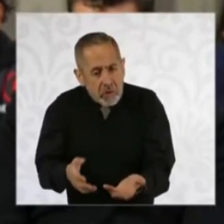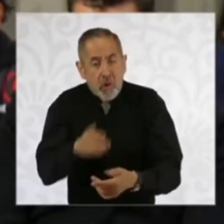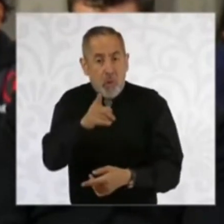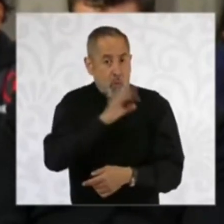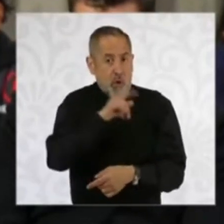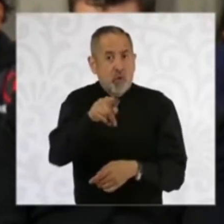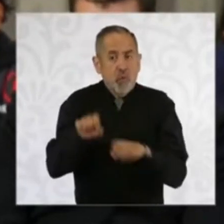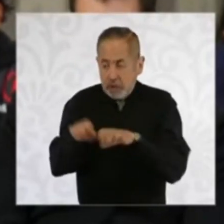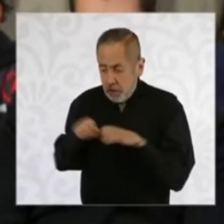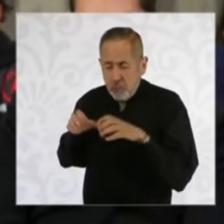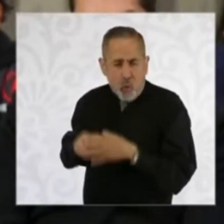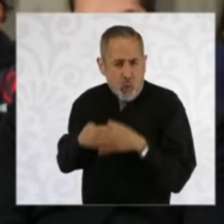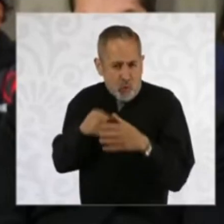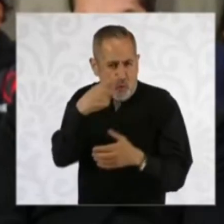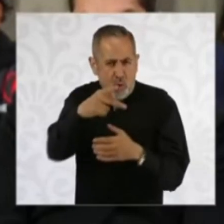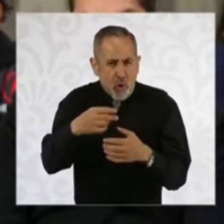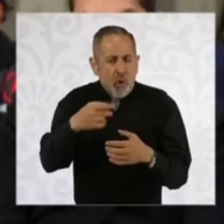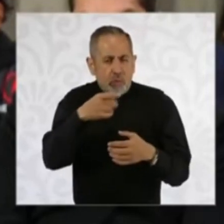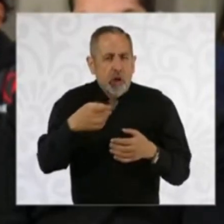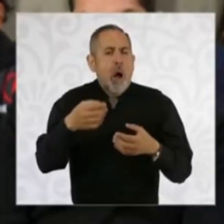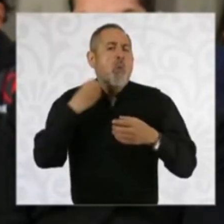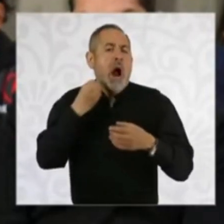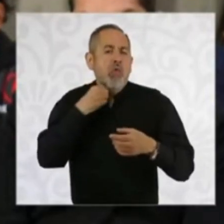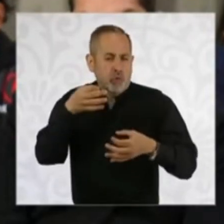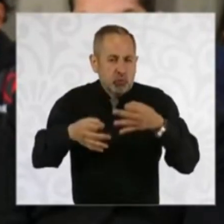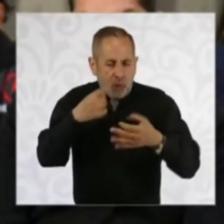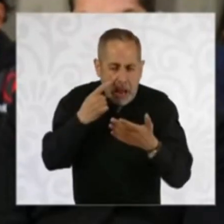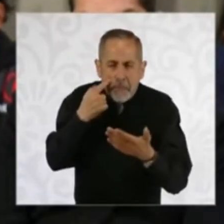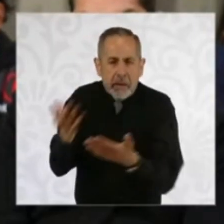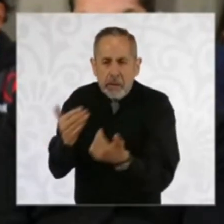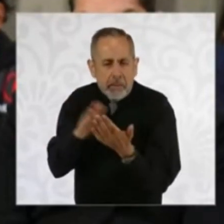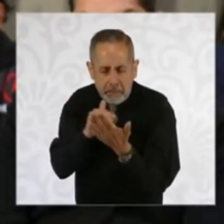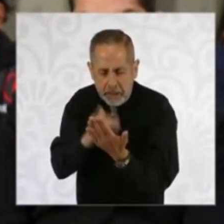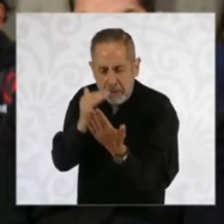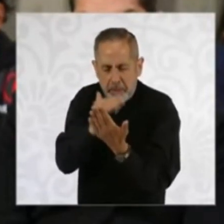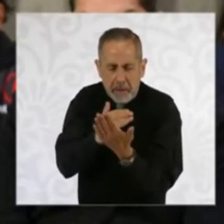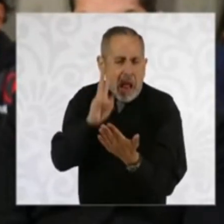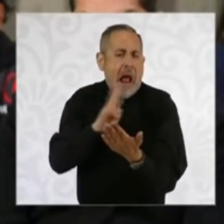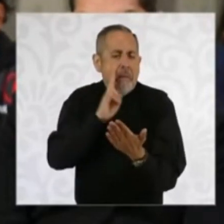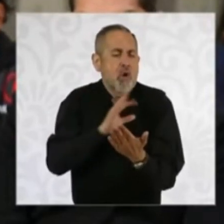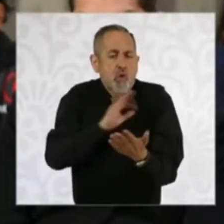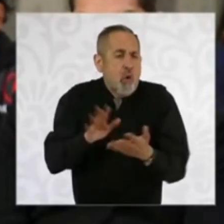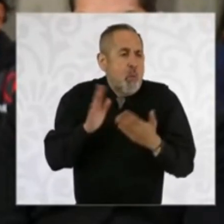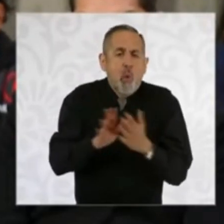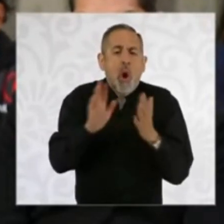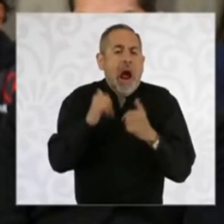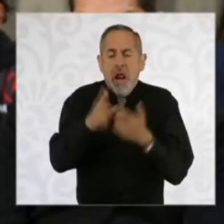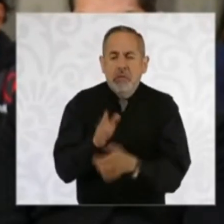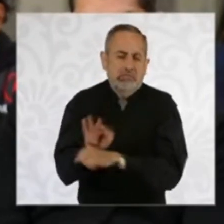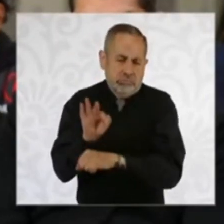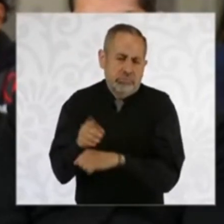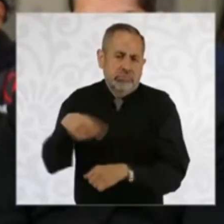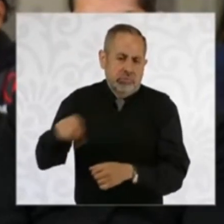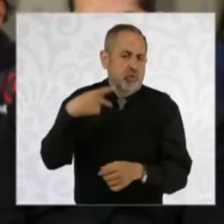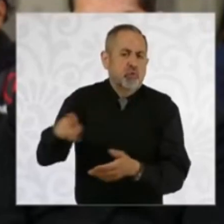equipo jurídico revisar el caso del señor Francisco Lague y en el marco de la reforma judicial buscando mecanismos que restituyan los derechos vulnerados de